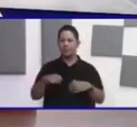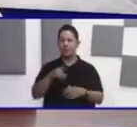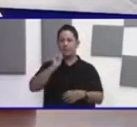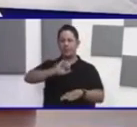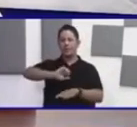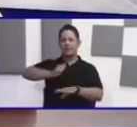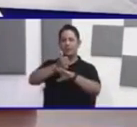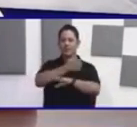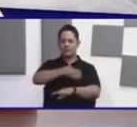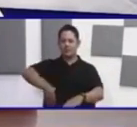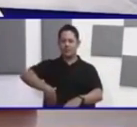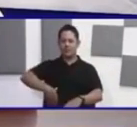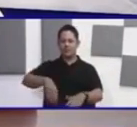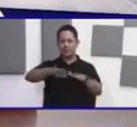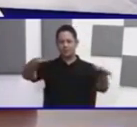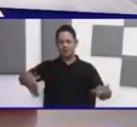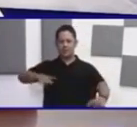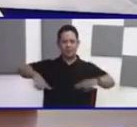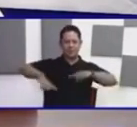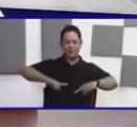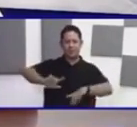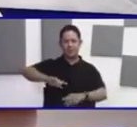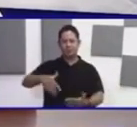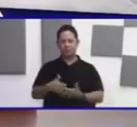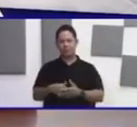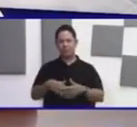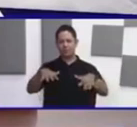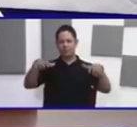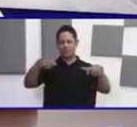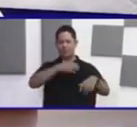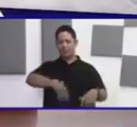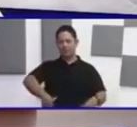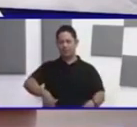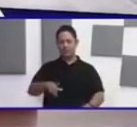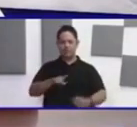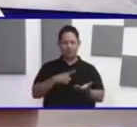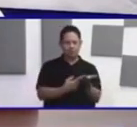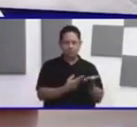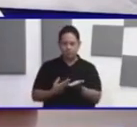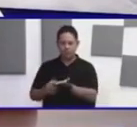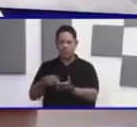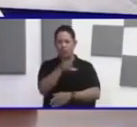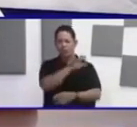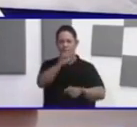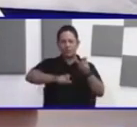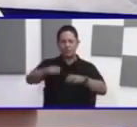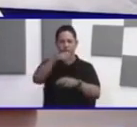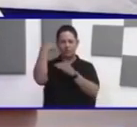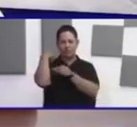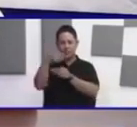mesa directiva, a los presidentes de comisión y a los diputados que me acompañaron acá, y a los, igual a los diputados que en